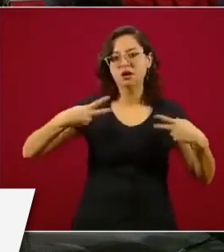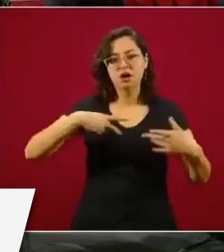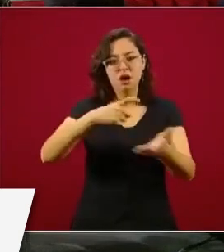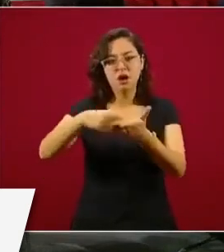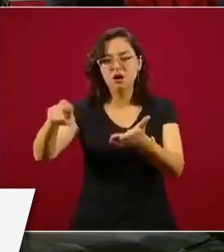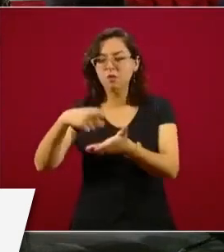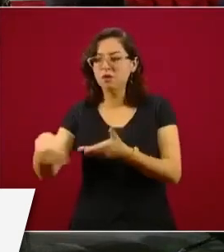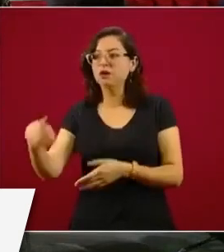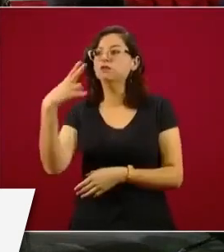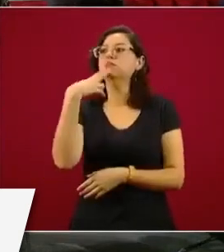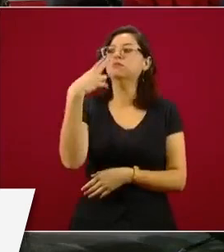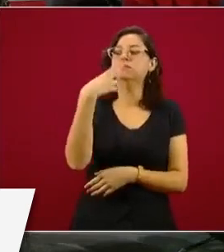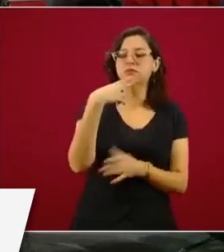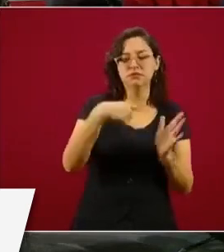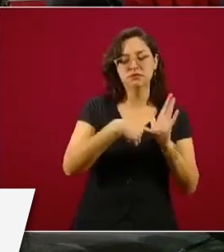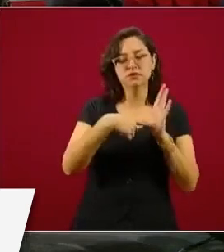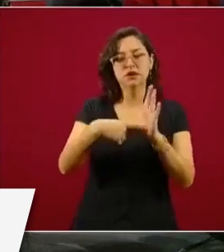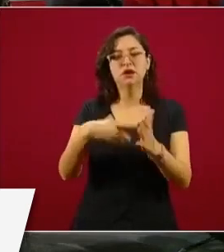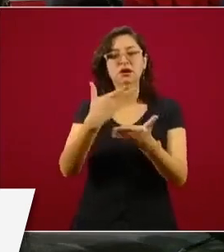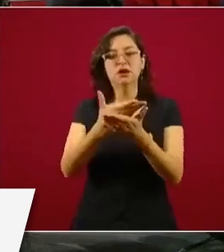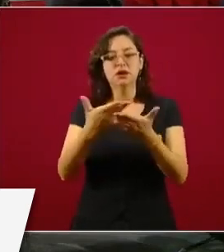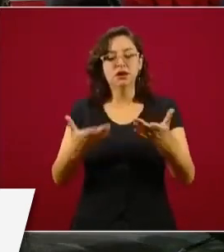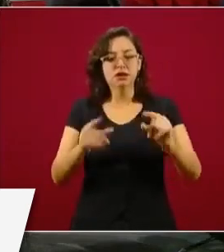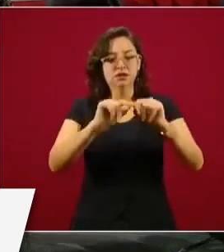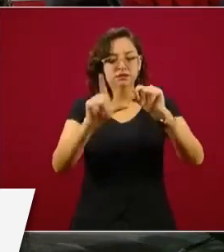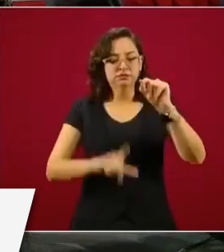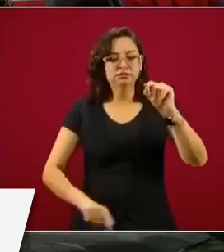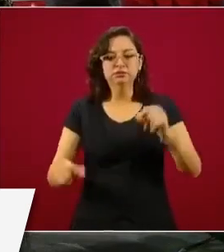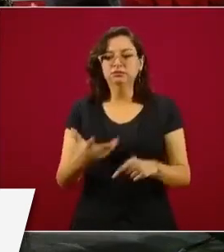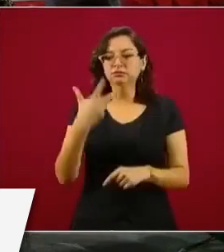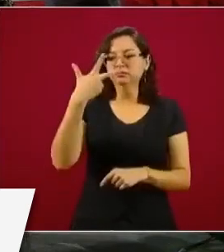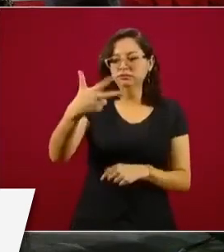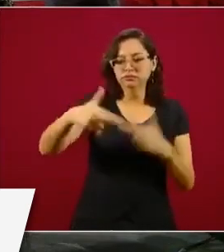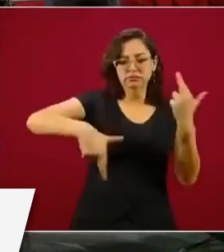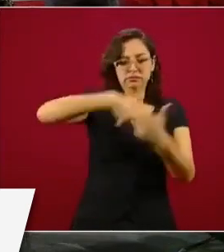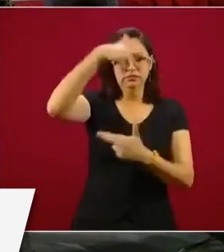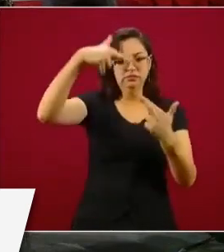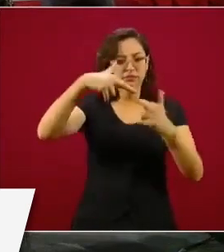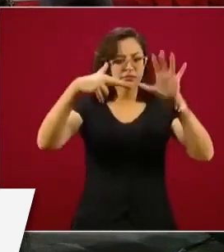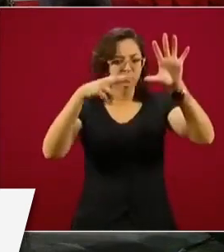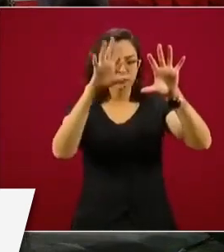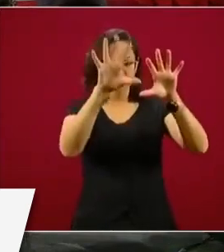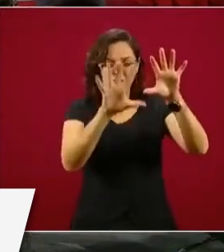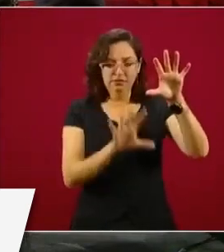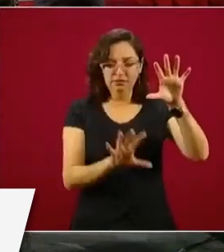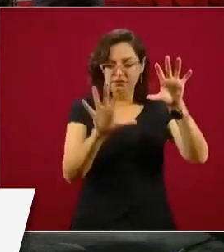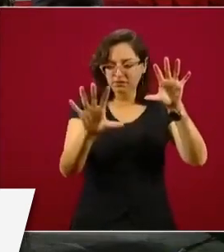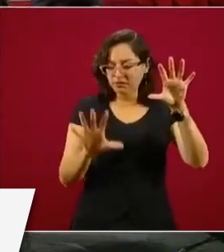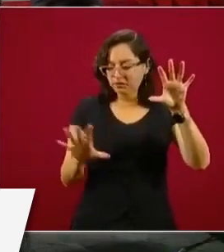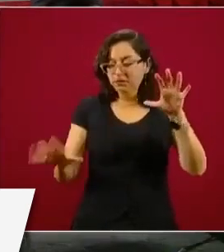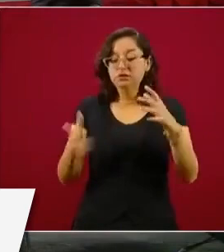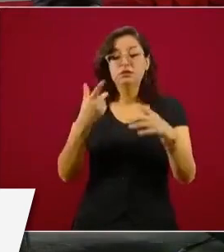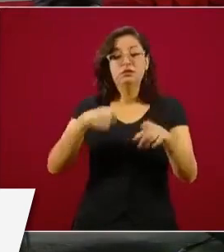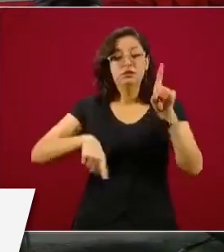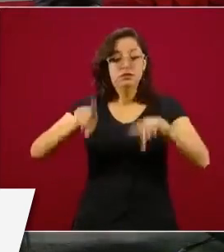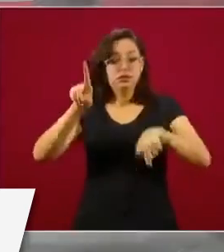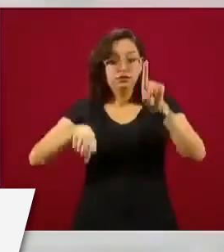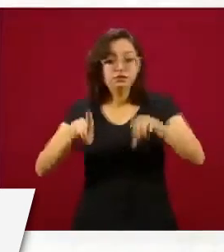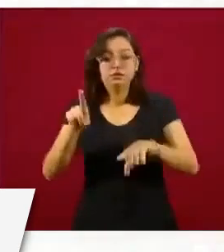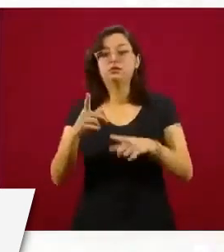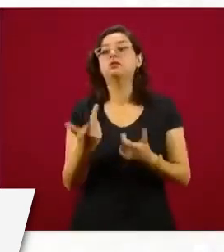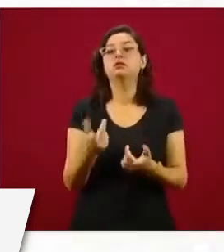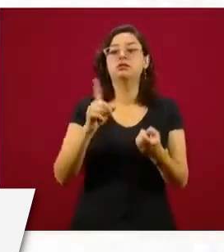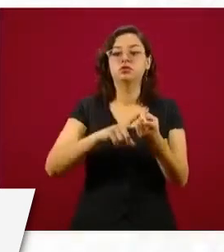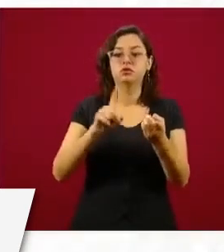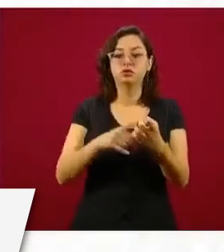dividiendo el país en 8 regiones. De acuerdo a la logística, infraestructura y capacidad de